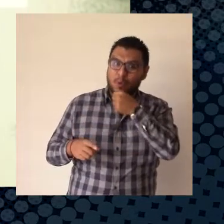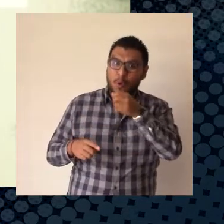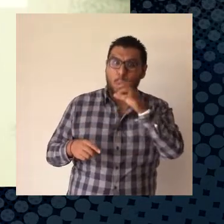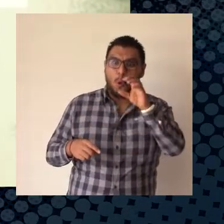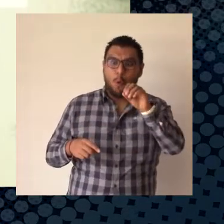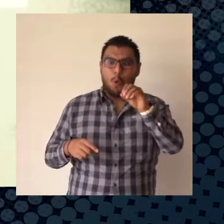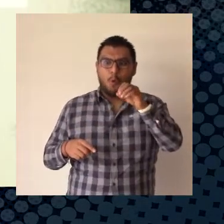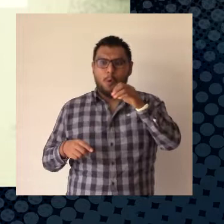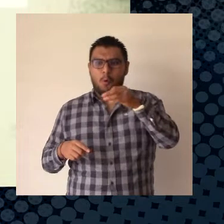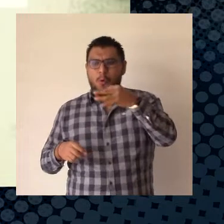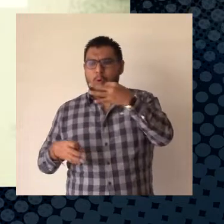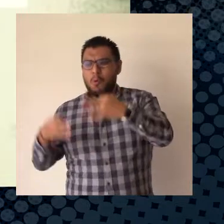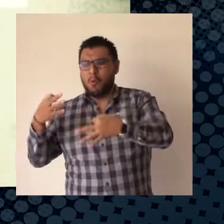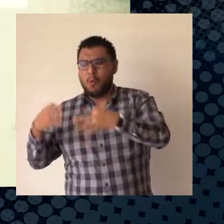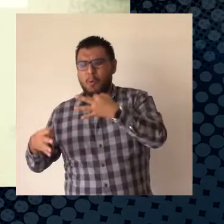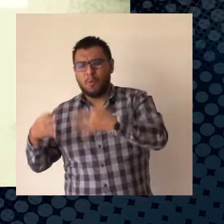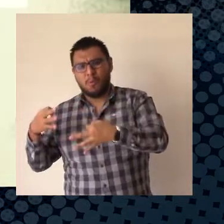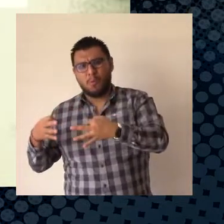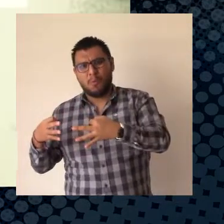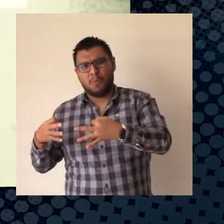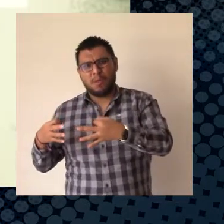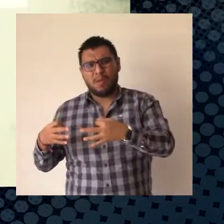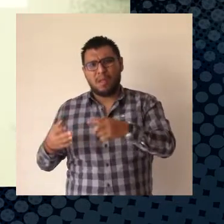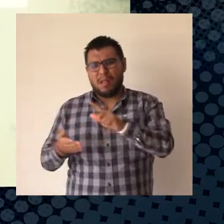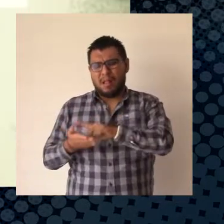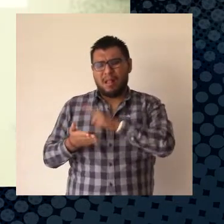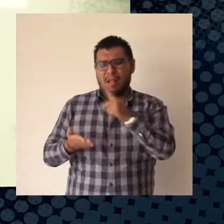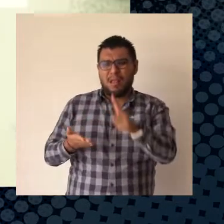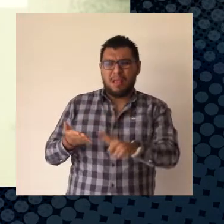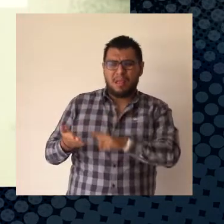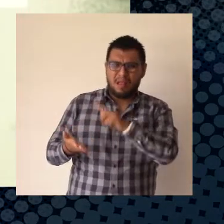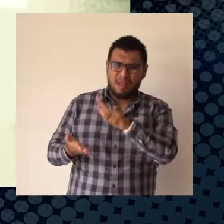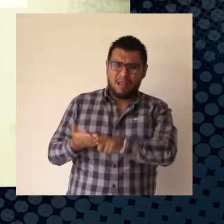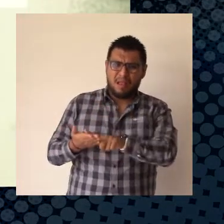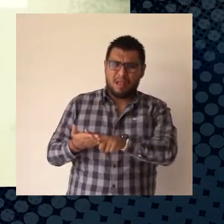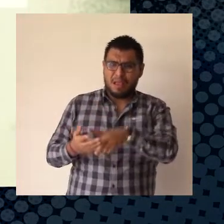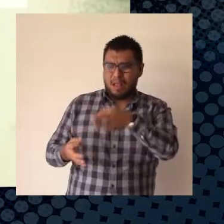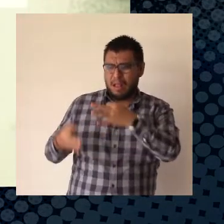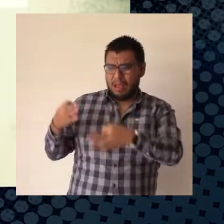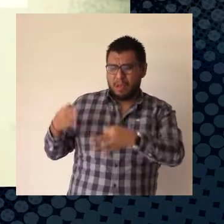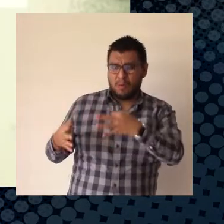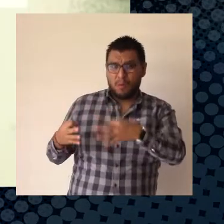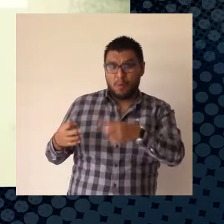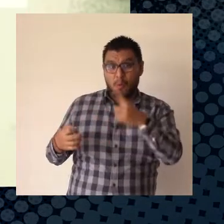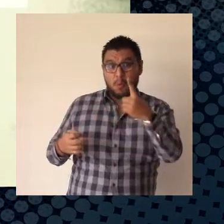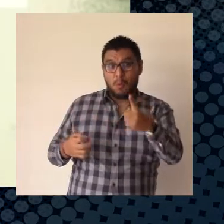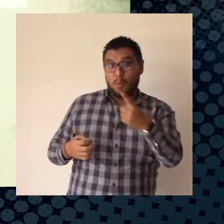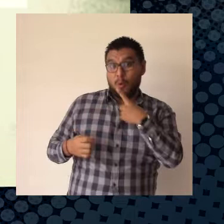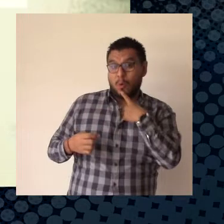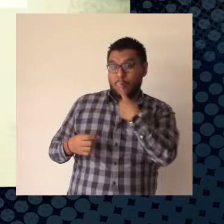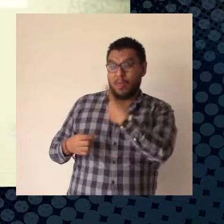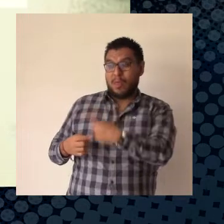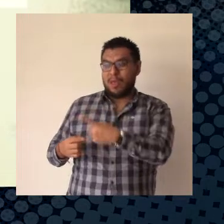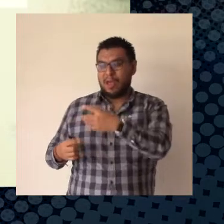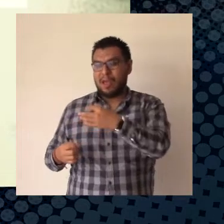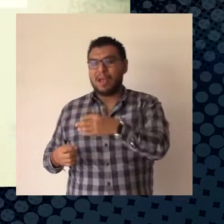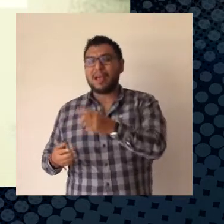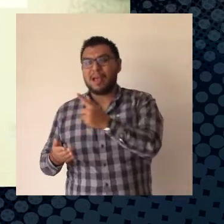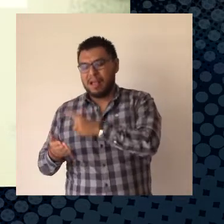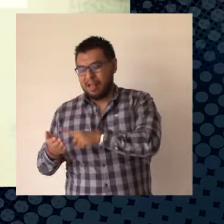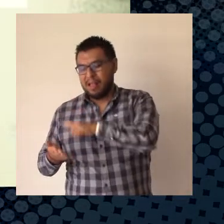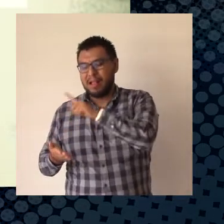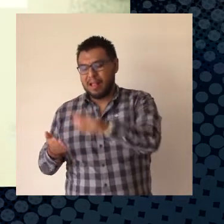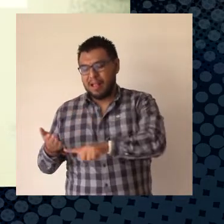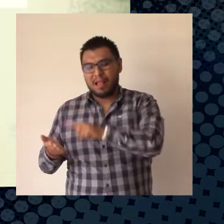juzga, habla mal de la ley y la juzga. Uno es el dador de la ley, que puede salvar